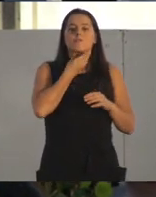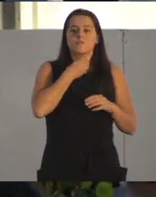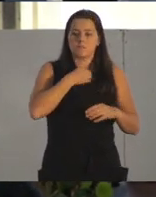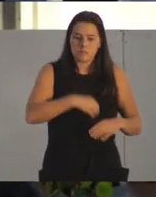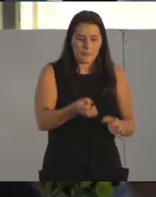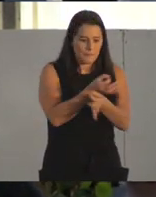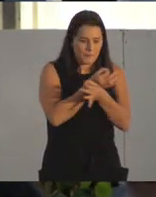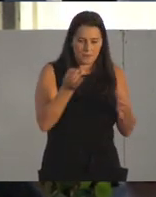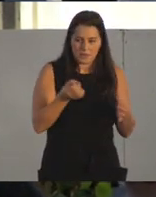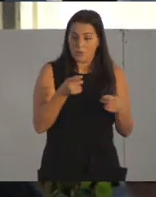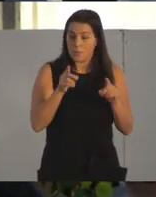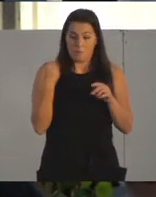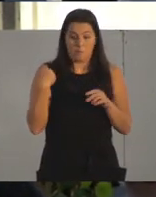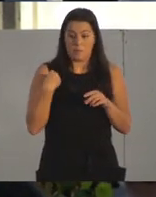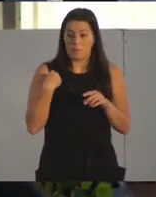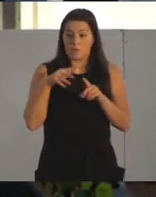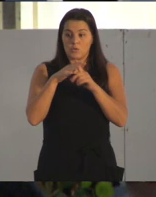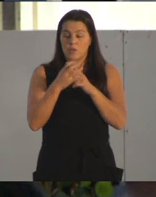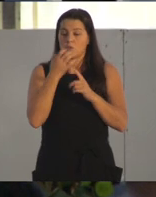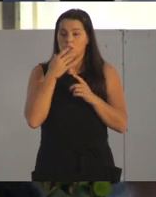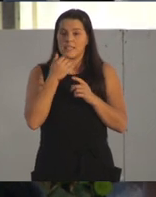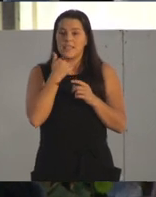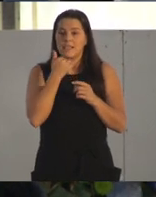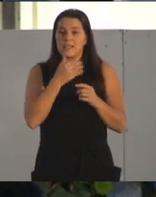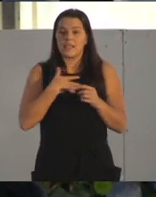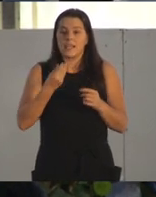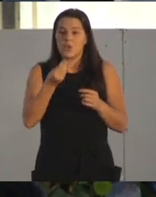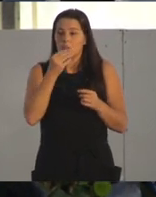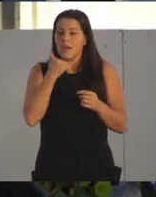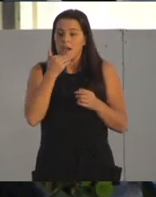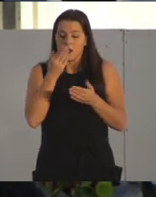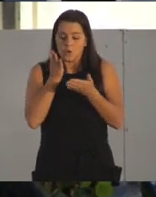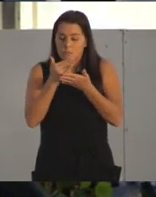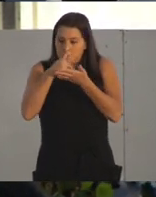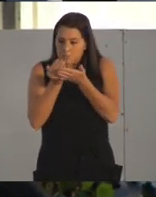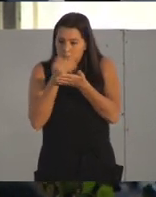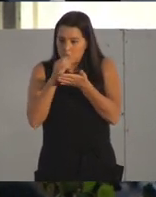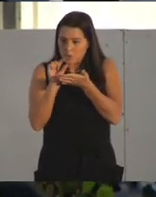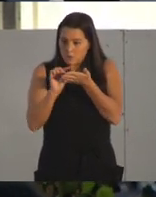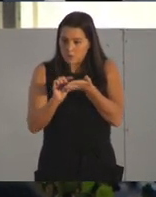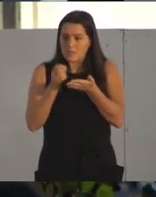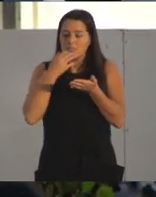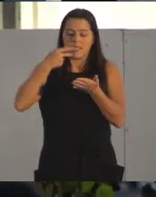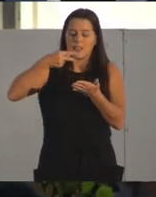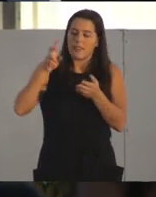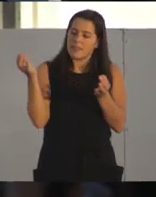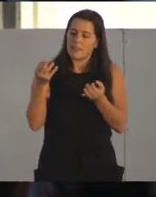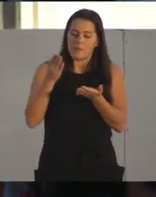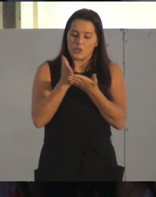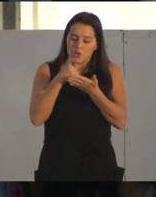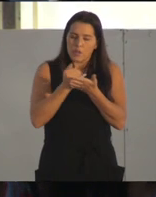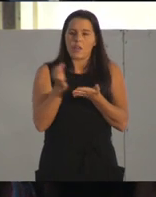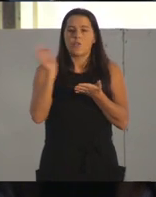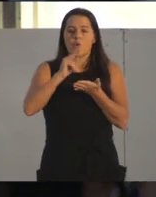que un alimento sólido. Tenemos que saber hasta qué tipo de alimento. El alimento tiene que estar aplastado, troceado